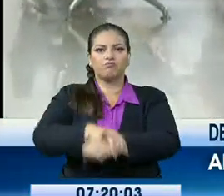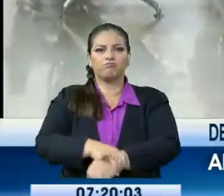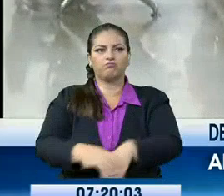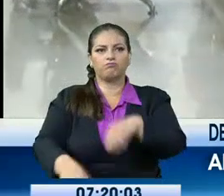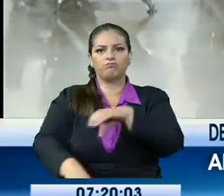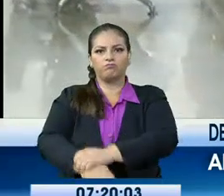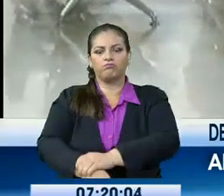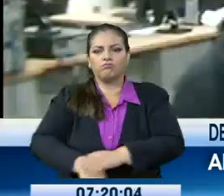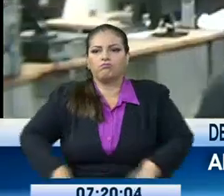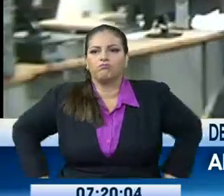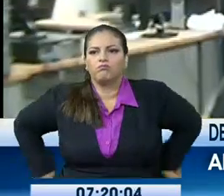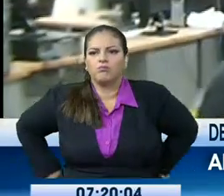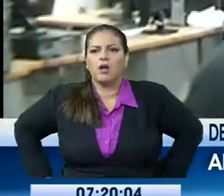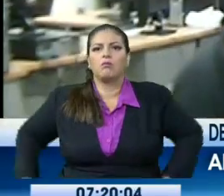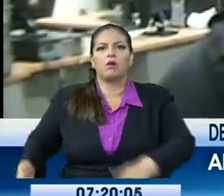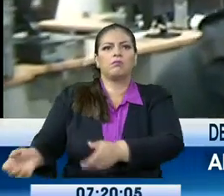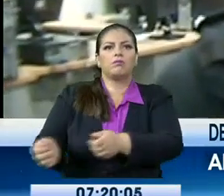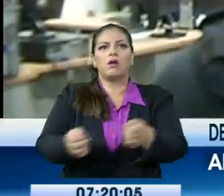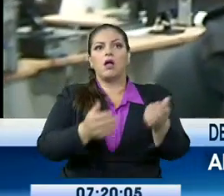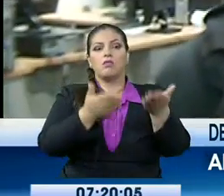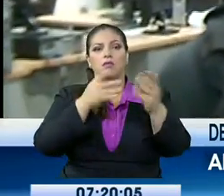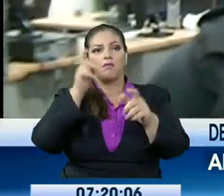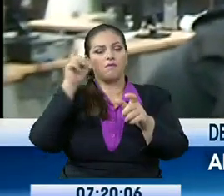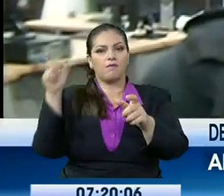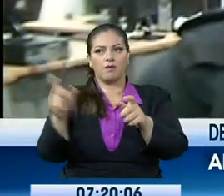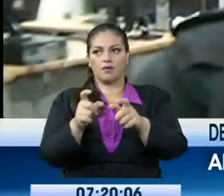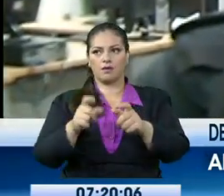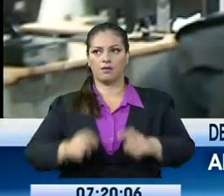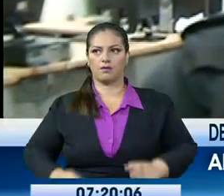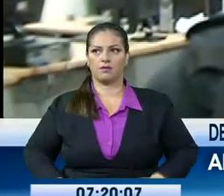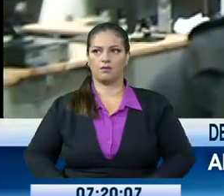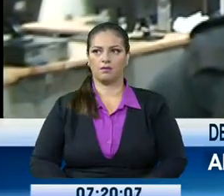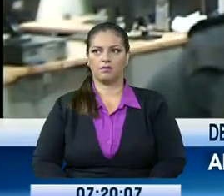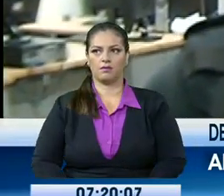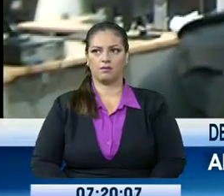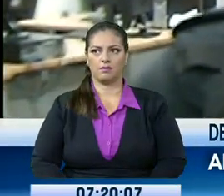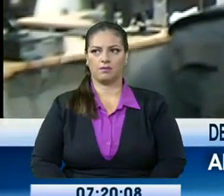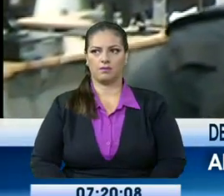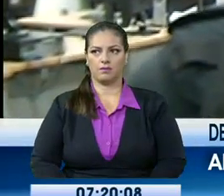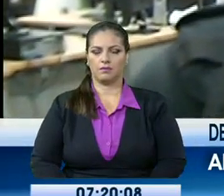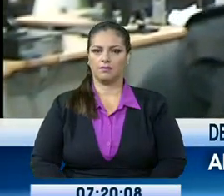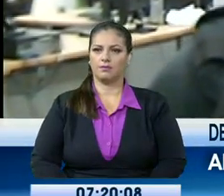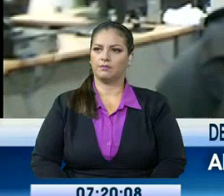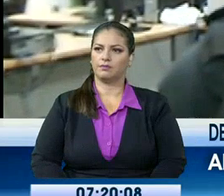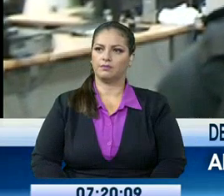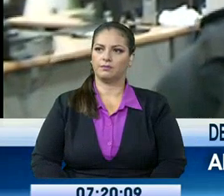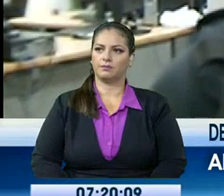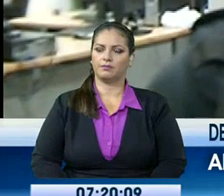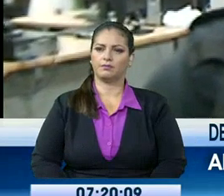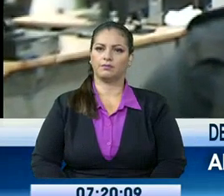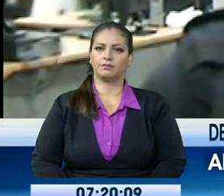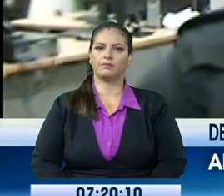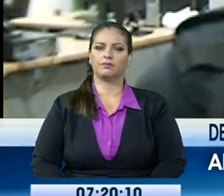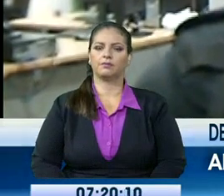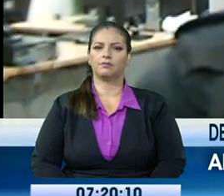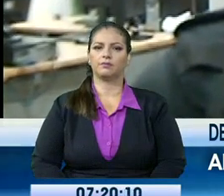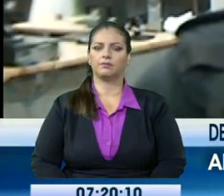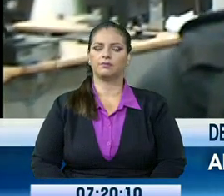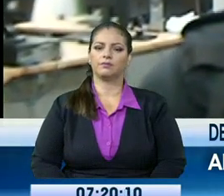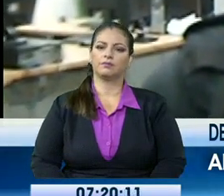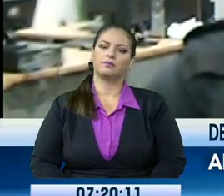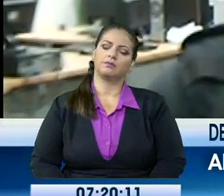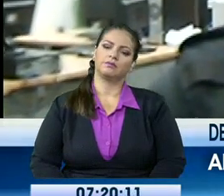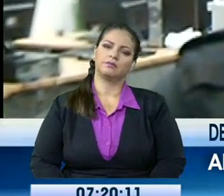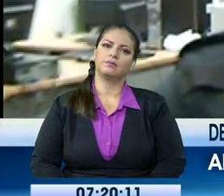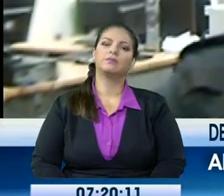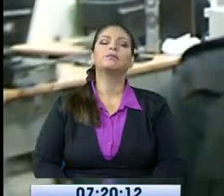momento de hacerle un registro, se le encuentra un arma de fuego en lo que es su cintura. Así mismo avanzaron las